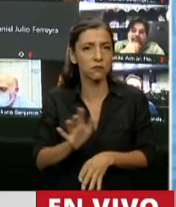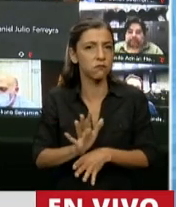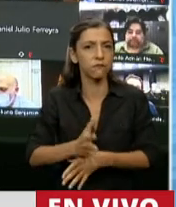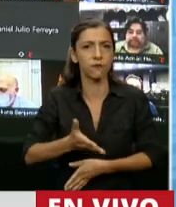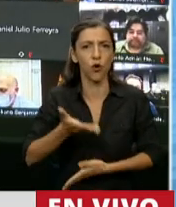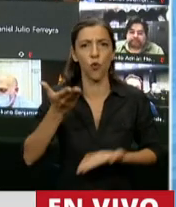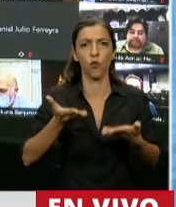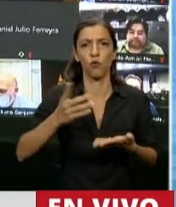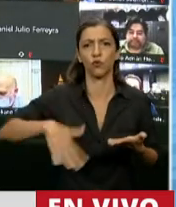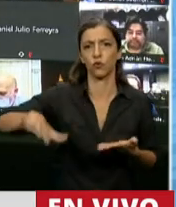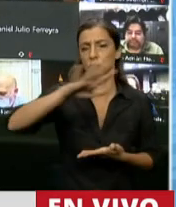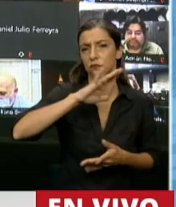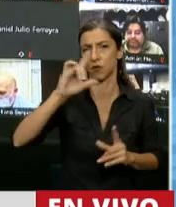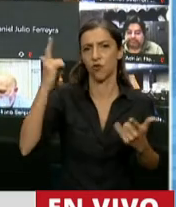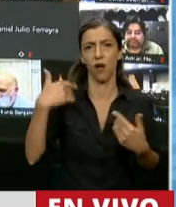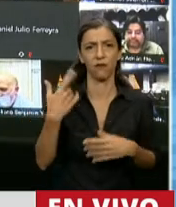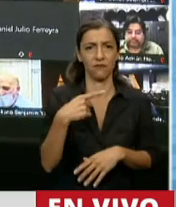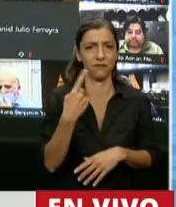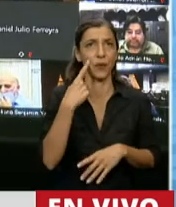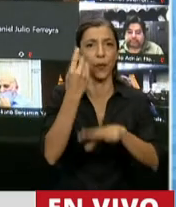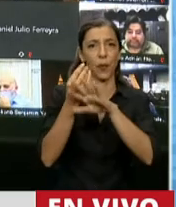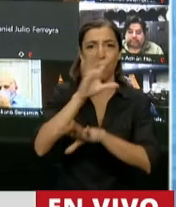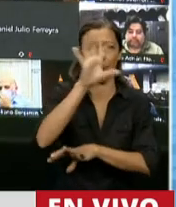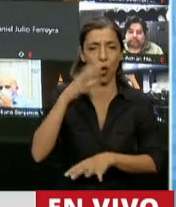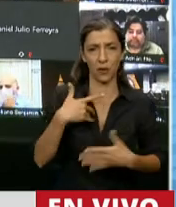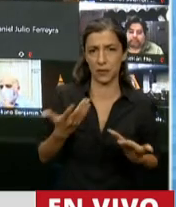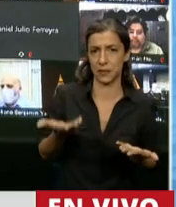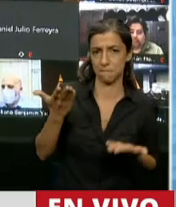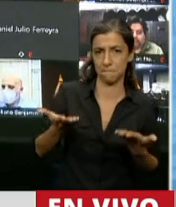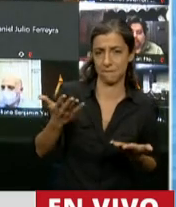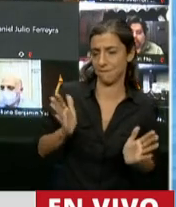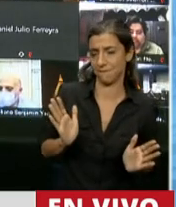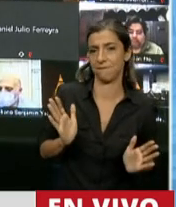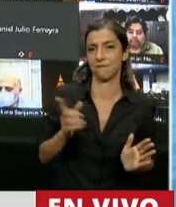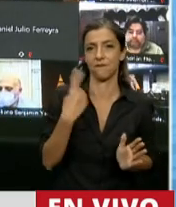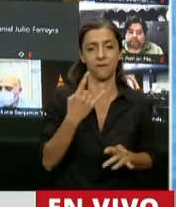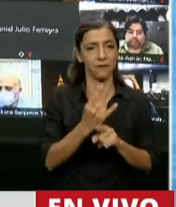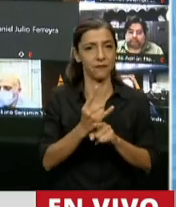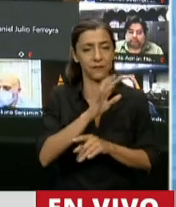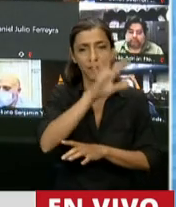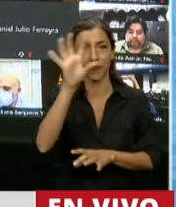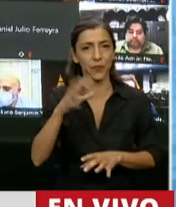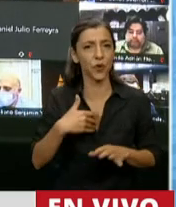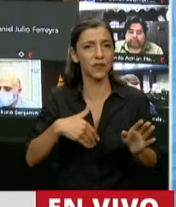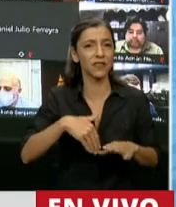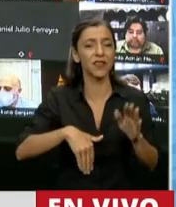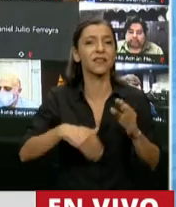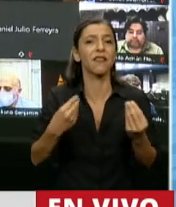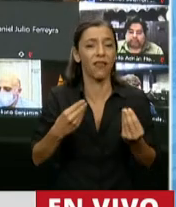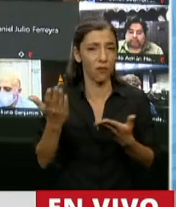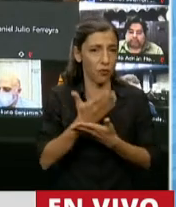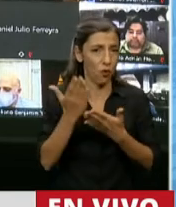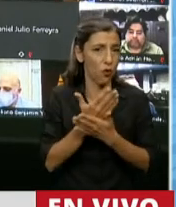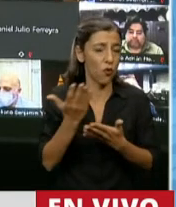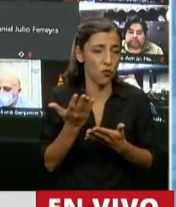para quienes vivimos en el interior y que además somos las provincias que producimos el petróleo